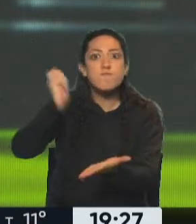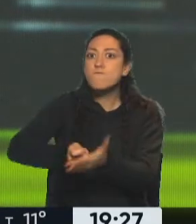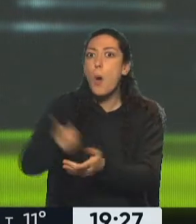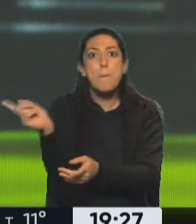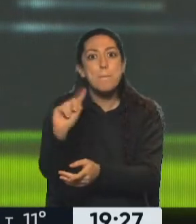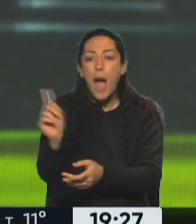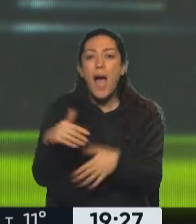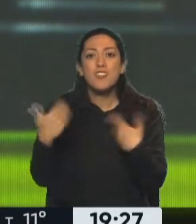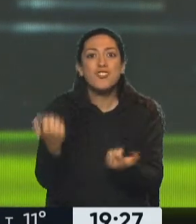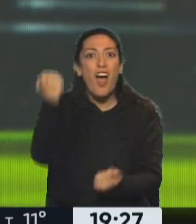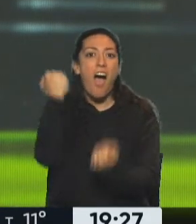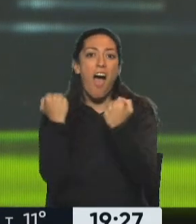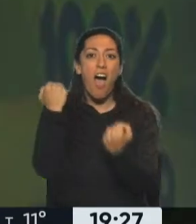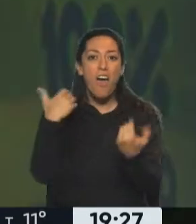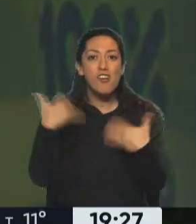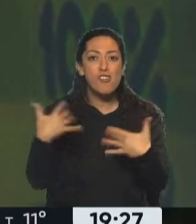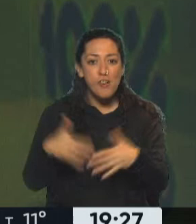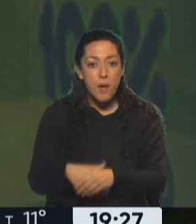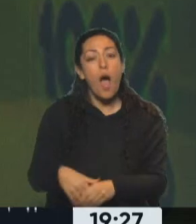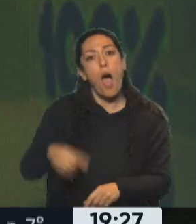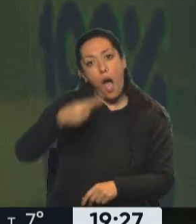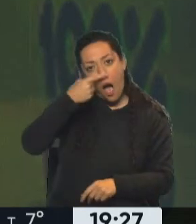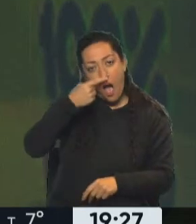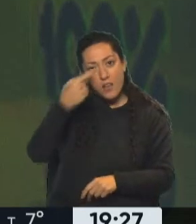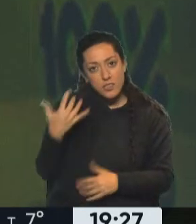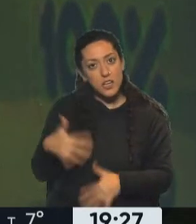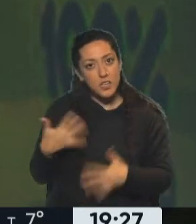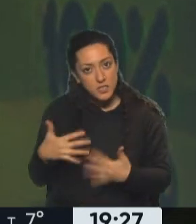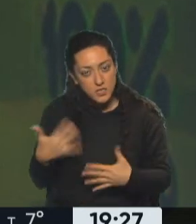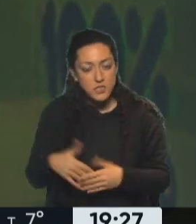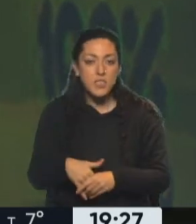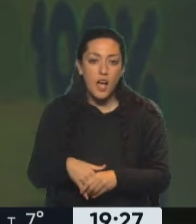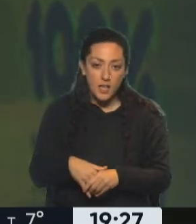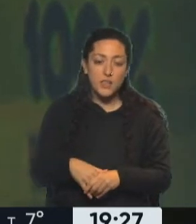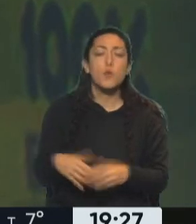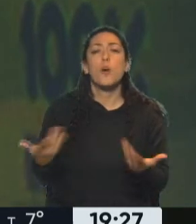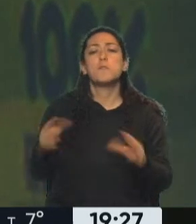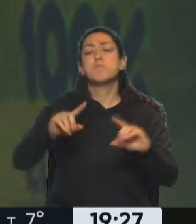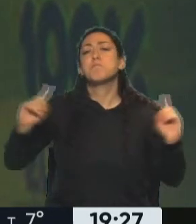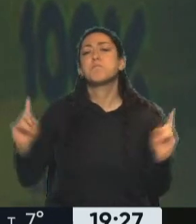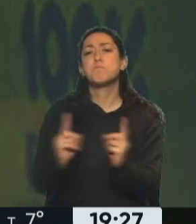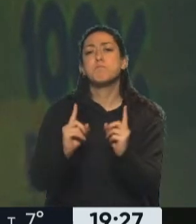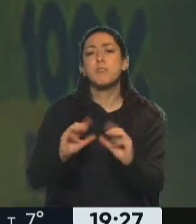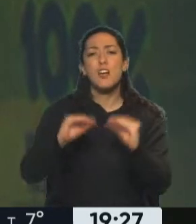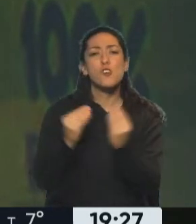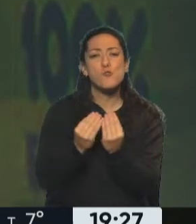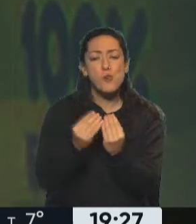mucho más económico mantenerlo. Interesantes los tópicos que dijiste hacia el final, por supuesto, a tenerlos en cuenta. En conclusión, Irina Sternicke, lo